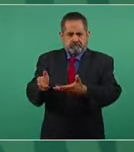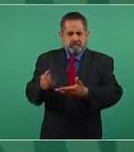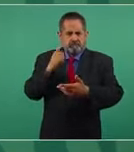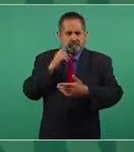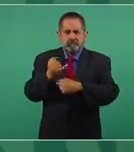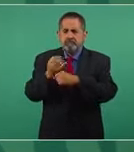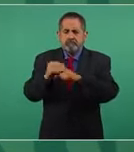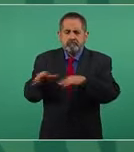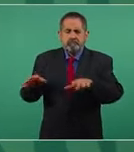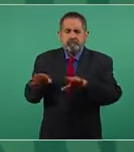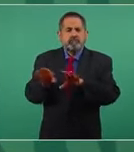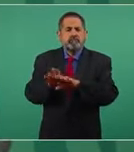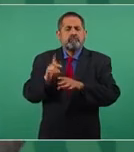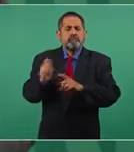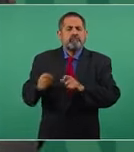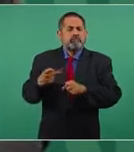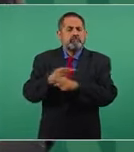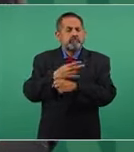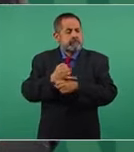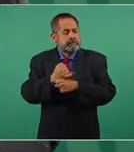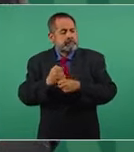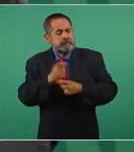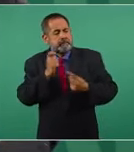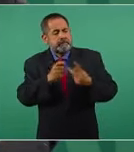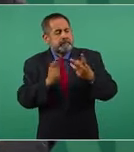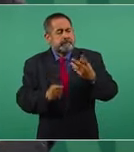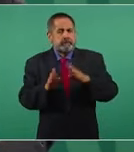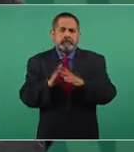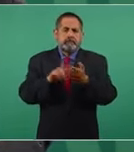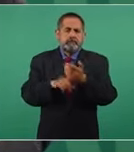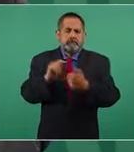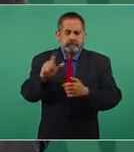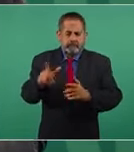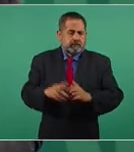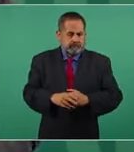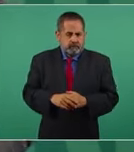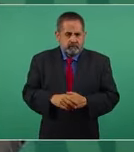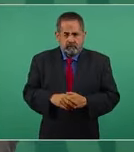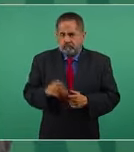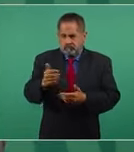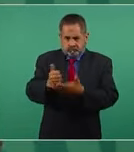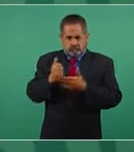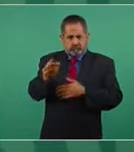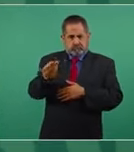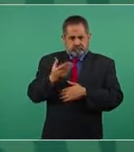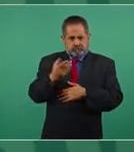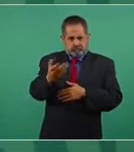les informen cómo van las investigaciones. Nada más que nos ayudes